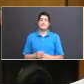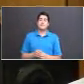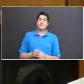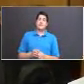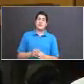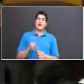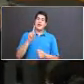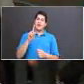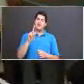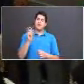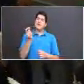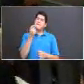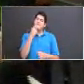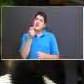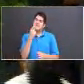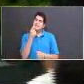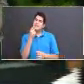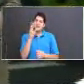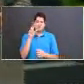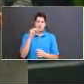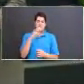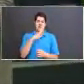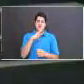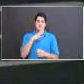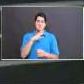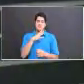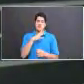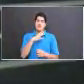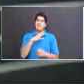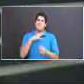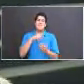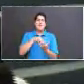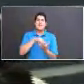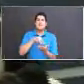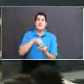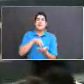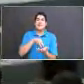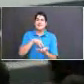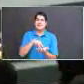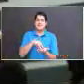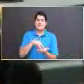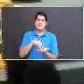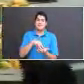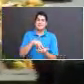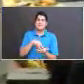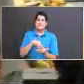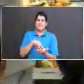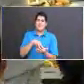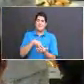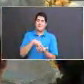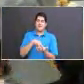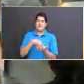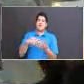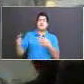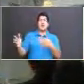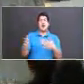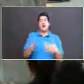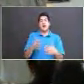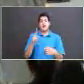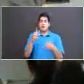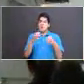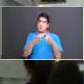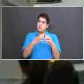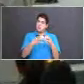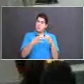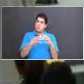Es una pastilla que no tiene ninguna sustancia activa. Y entonces agarran a un grupo de gente que,